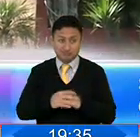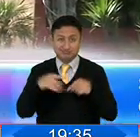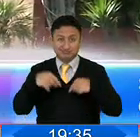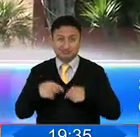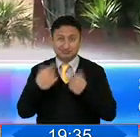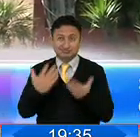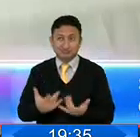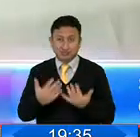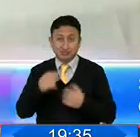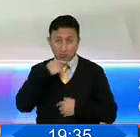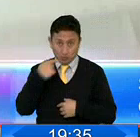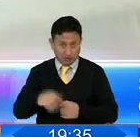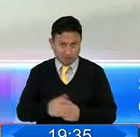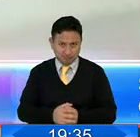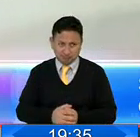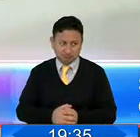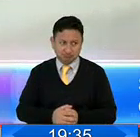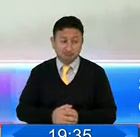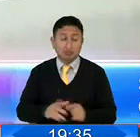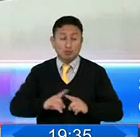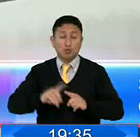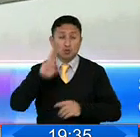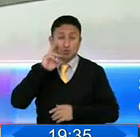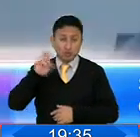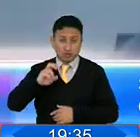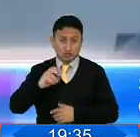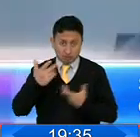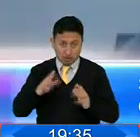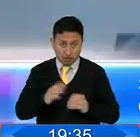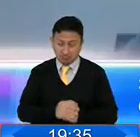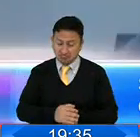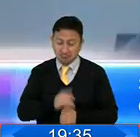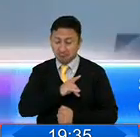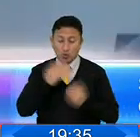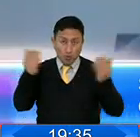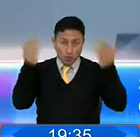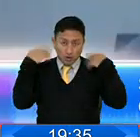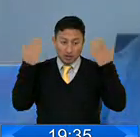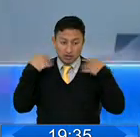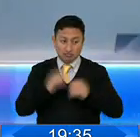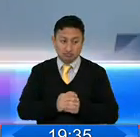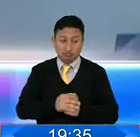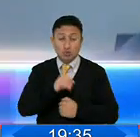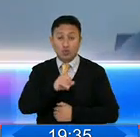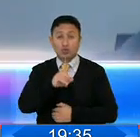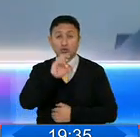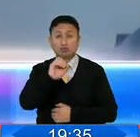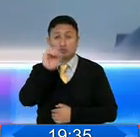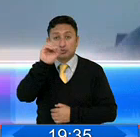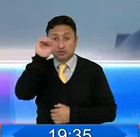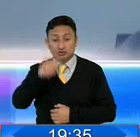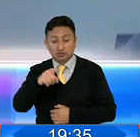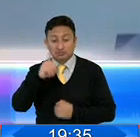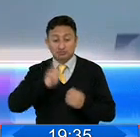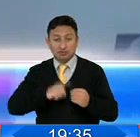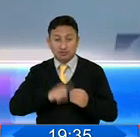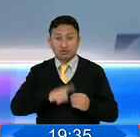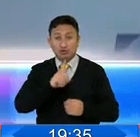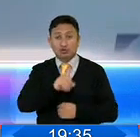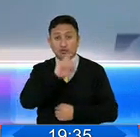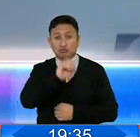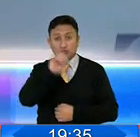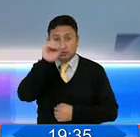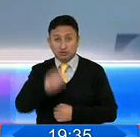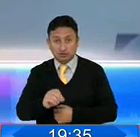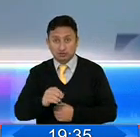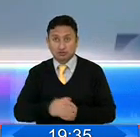expectativa para este feriado, el turismo no logra despegar. Guayaquil ha estado alrededor del 1%, Quito también alrededor del